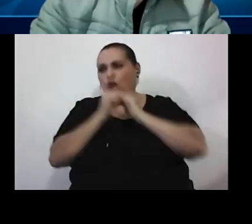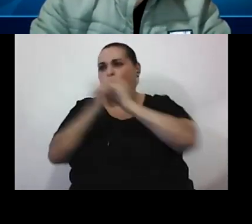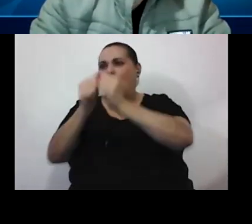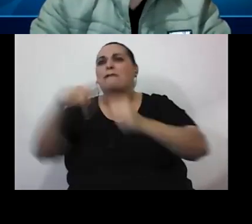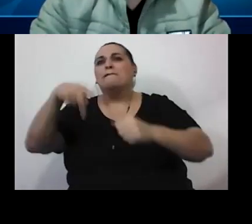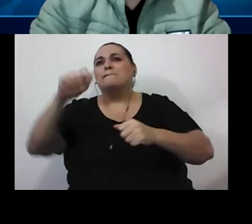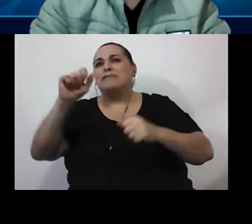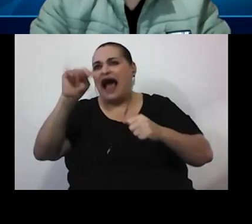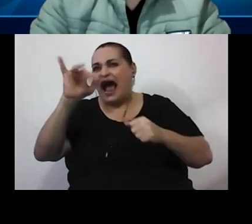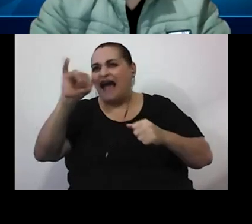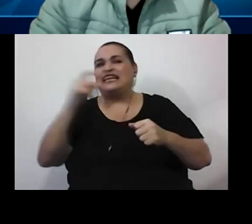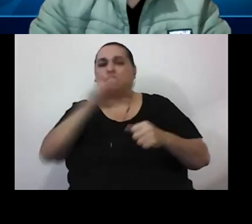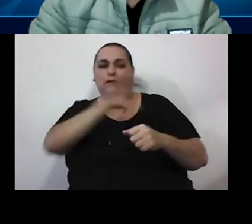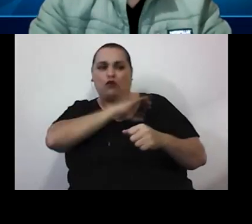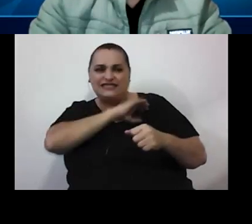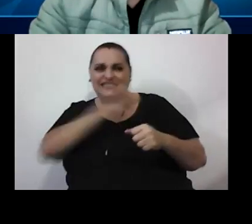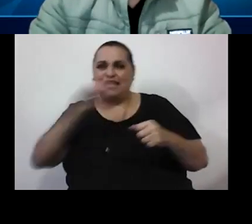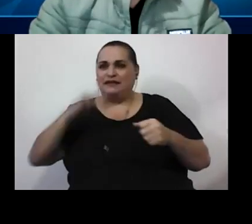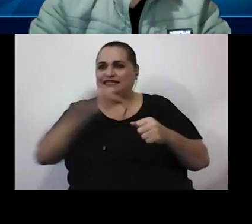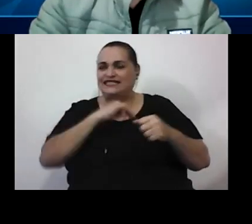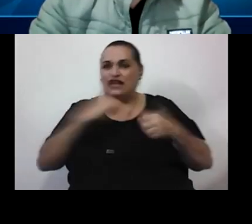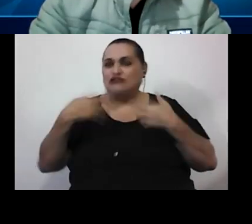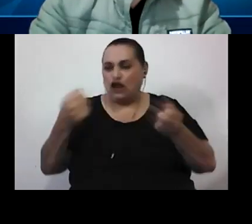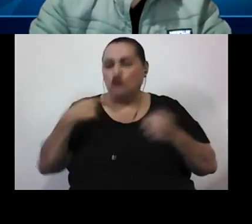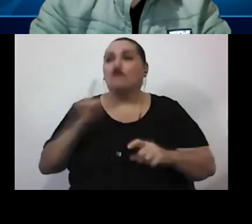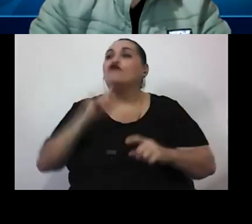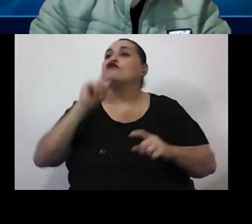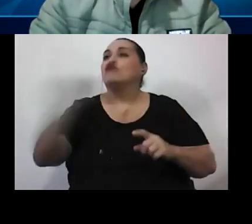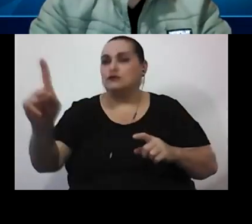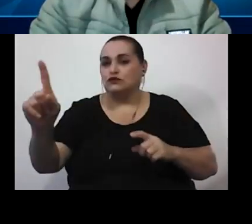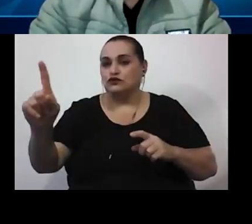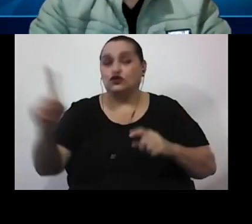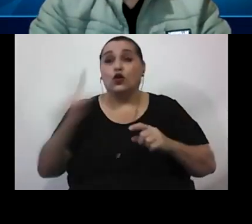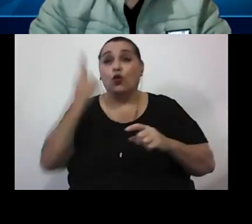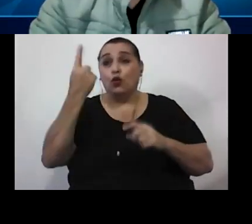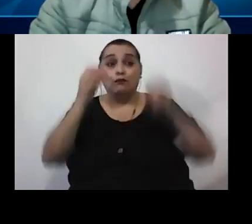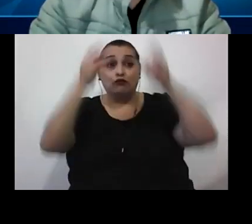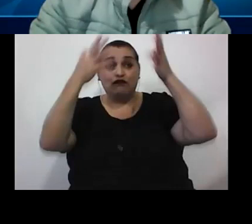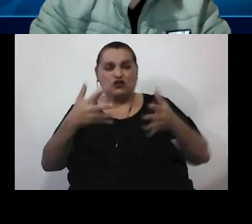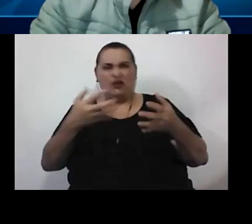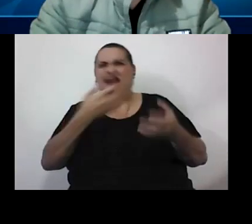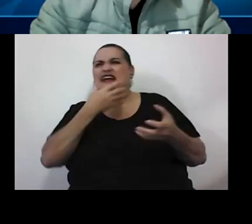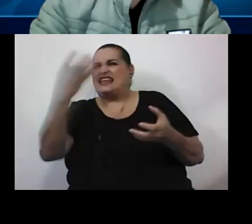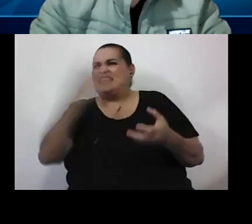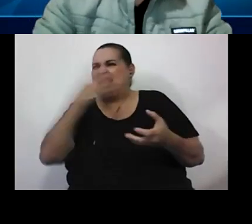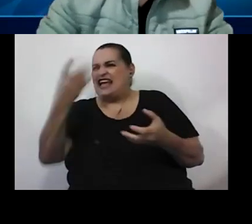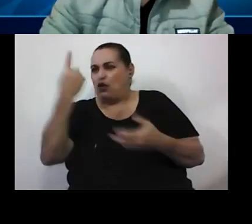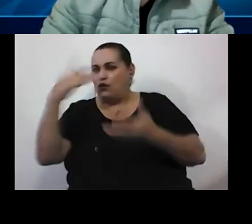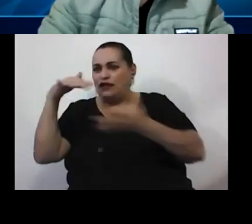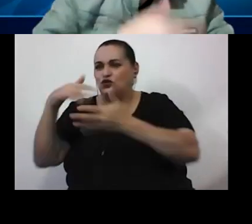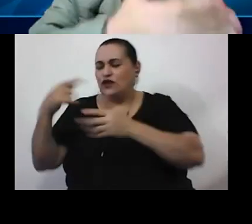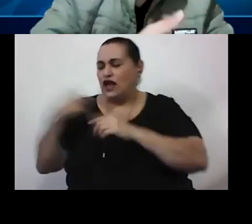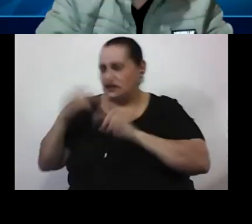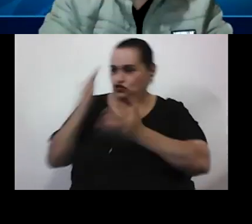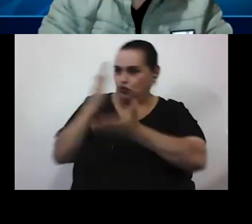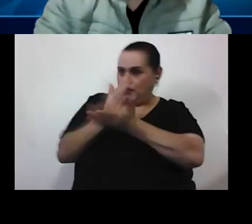con el Ministerio de Salud. Y cuando pasamos por un lado, un docente estaba gritándole a una alumna y yo me detuve